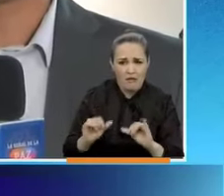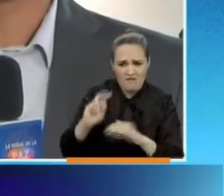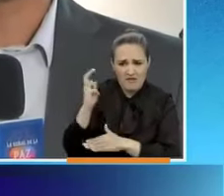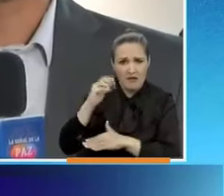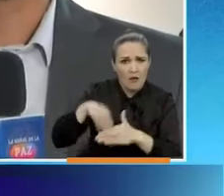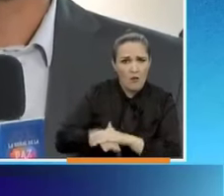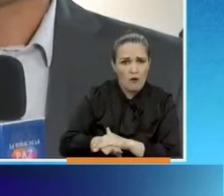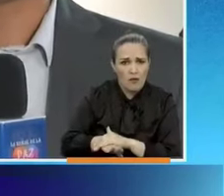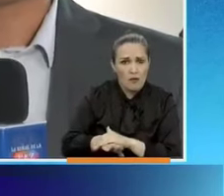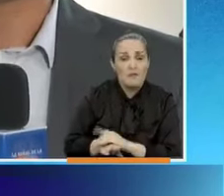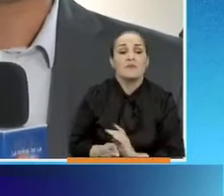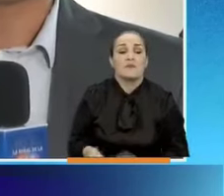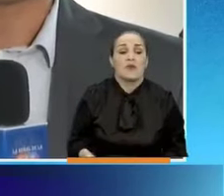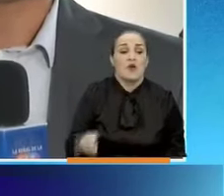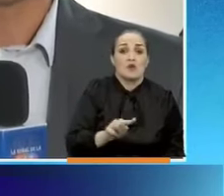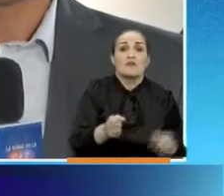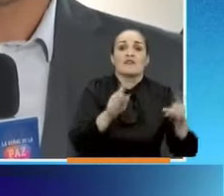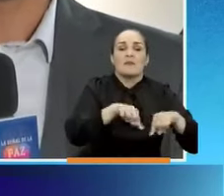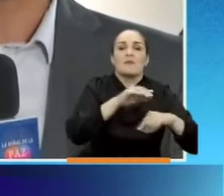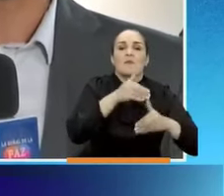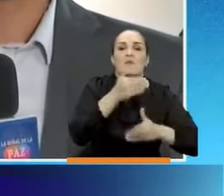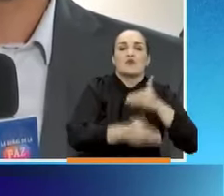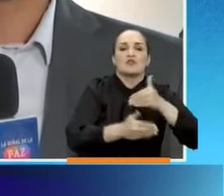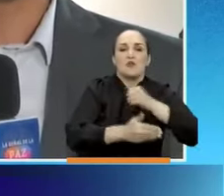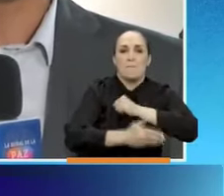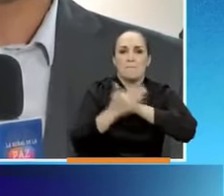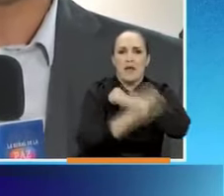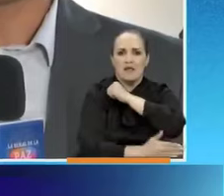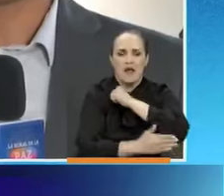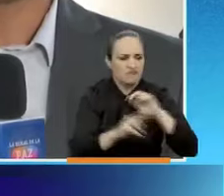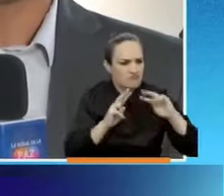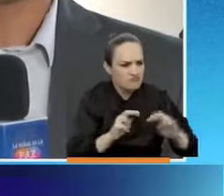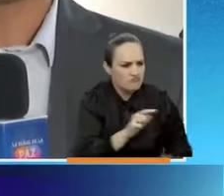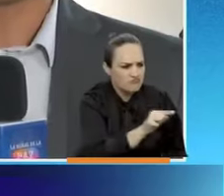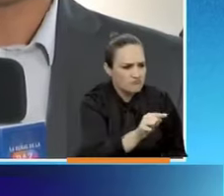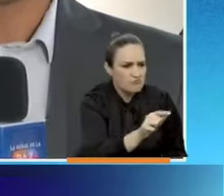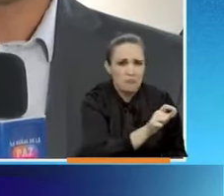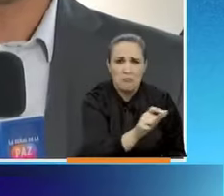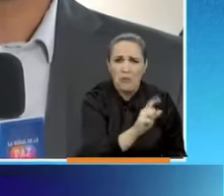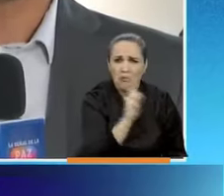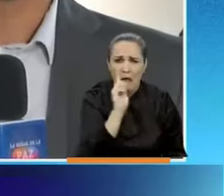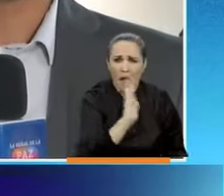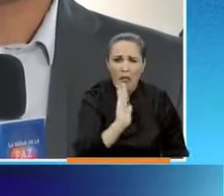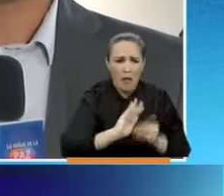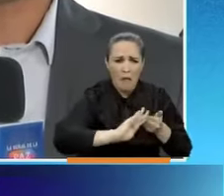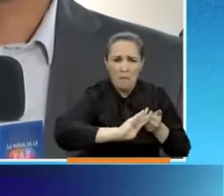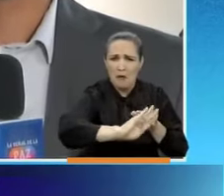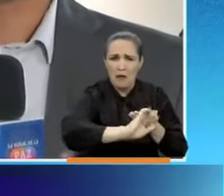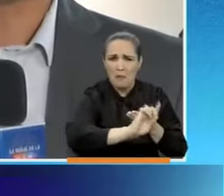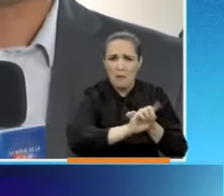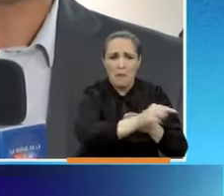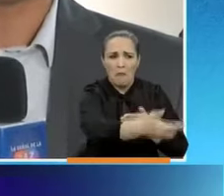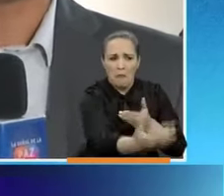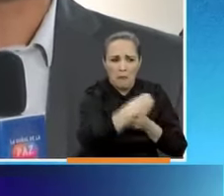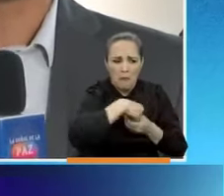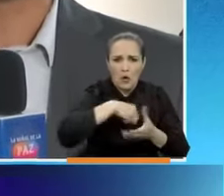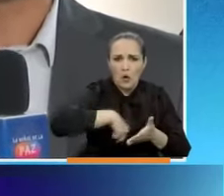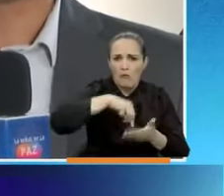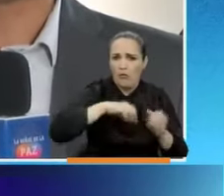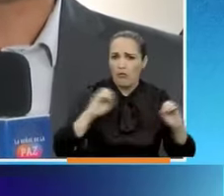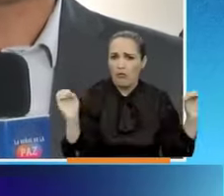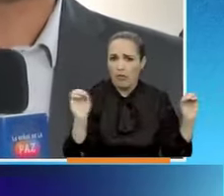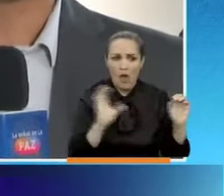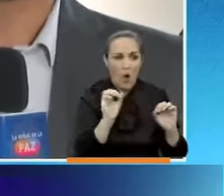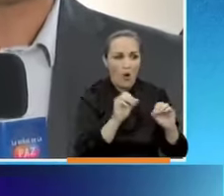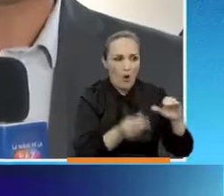casos se estaba vinculando a procesos penales a personas que no tuvieron ninguna injerencia en los contratos y, por supuesto, en los